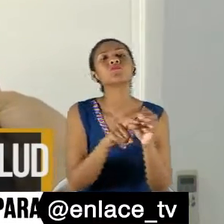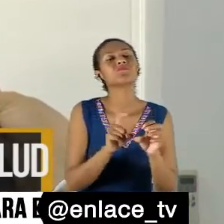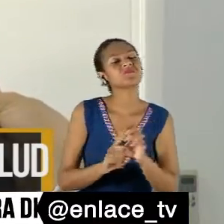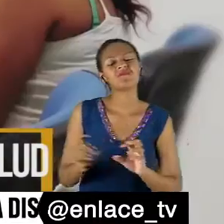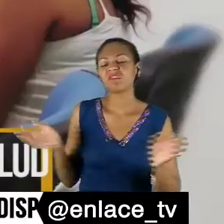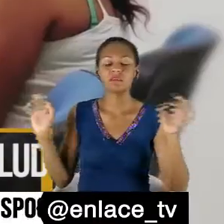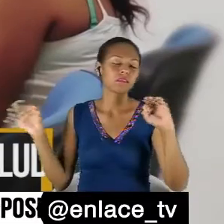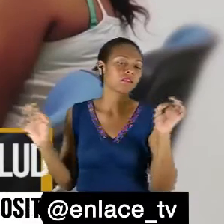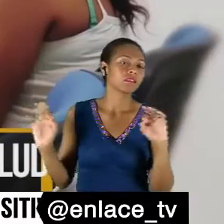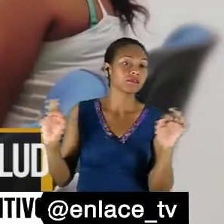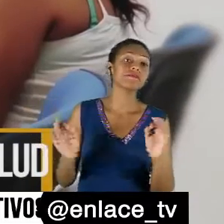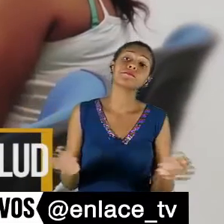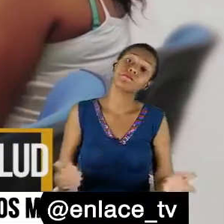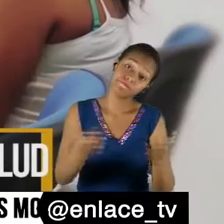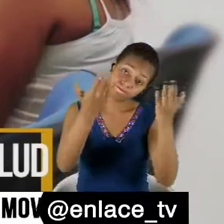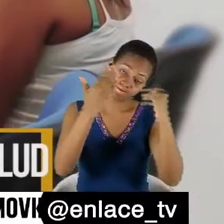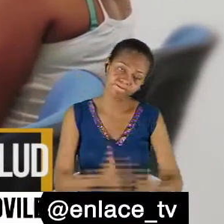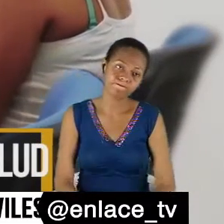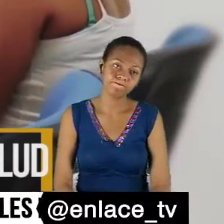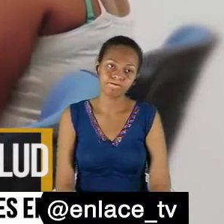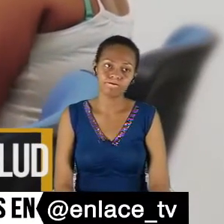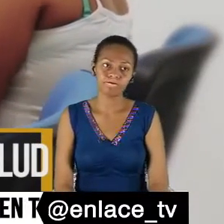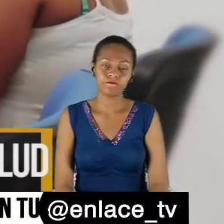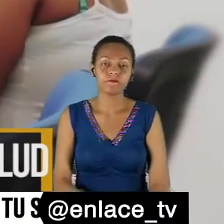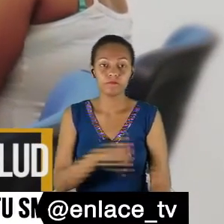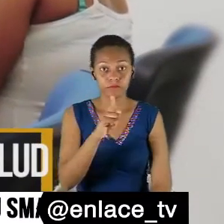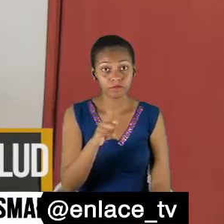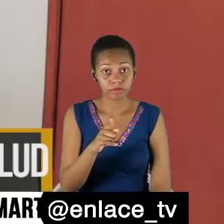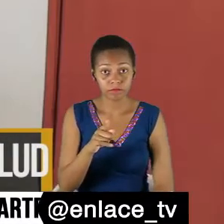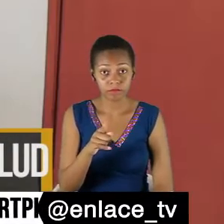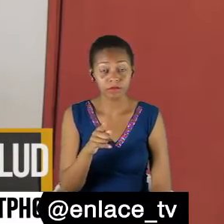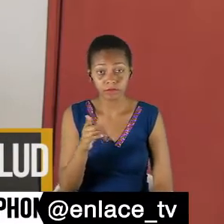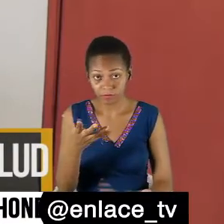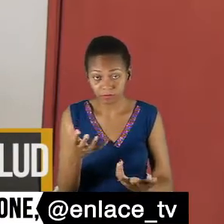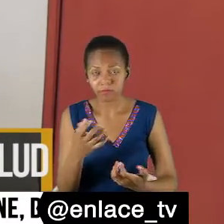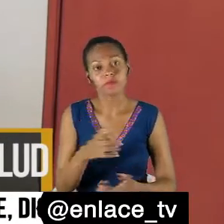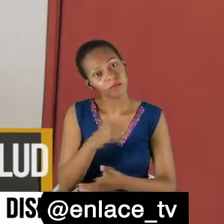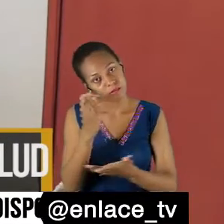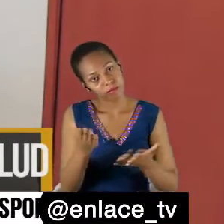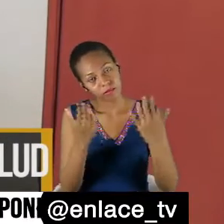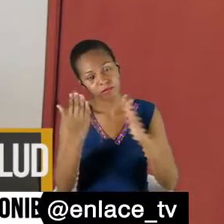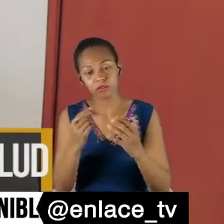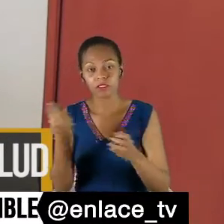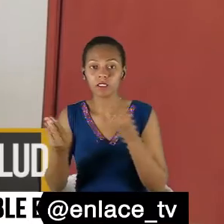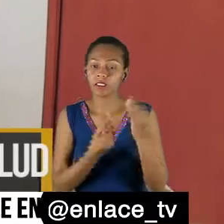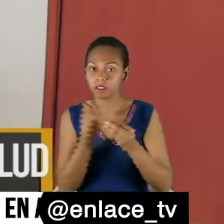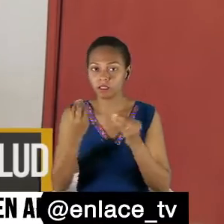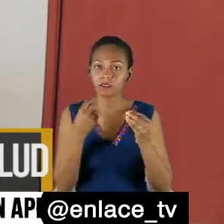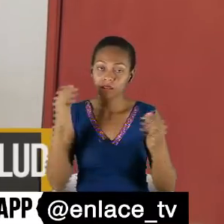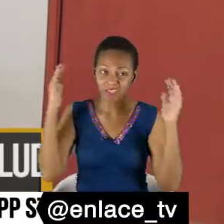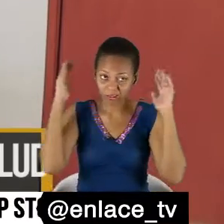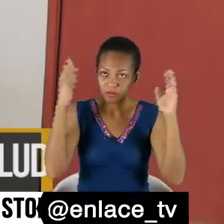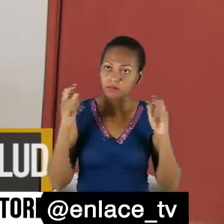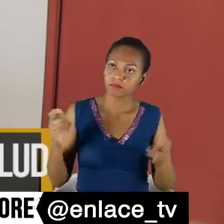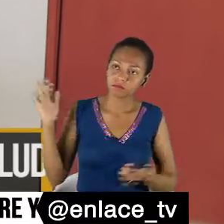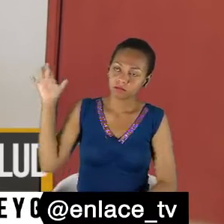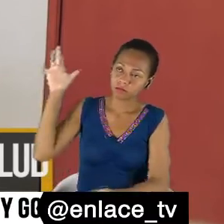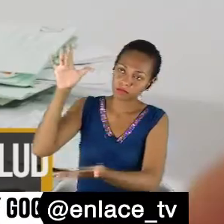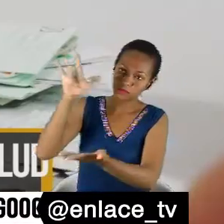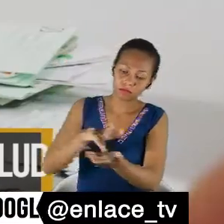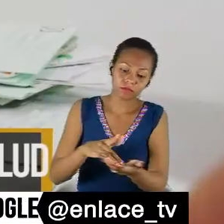Sistema General de Salud. Los beneficiarios interesados deberán pertenecer al nivel de Sisbén 1 y 2 y llevar al Coliseo Luis F. Castellanos el respectivo documento